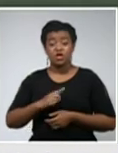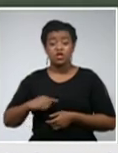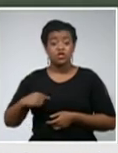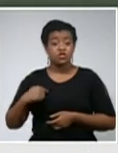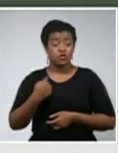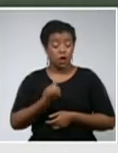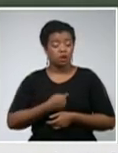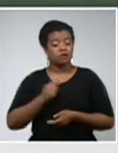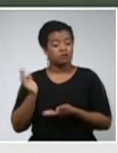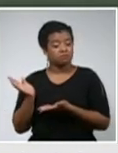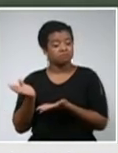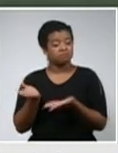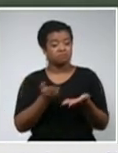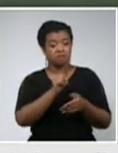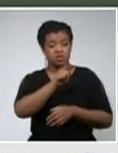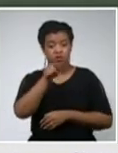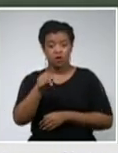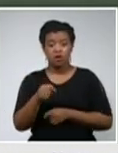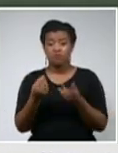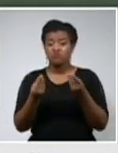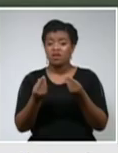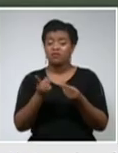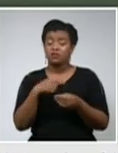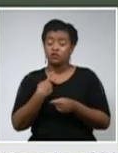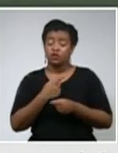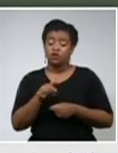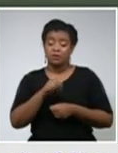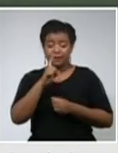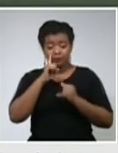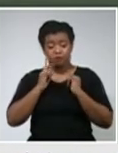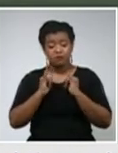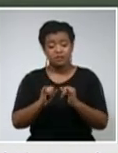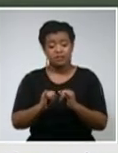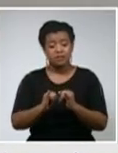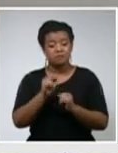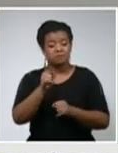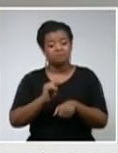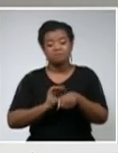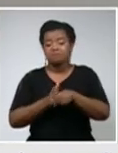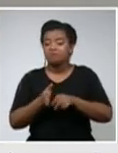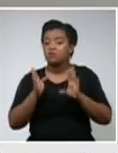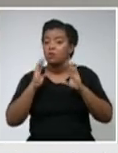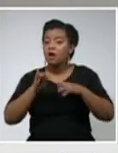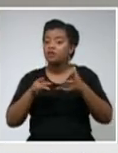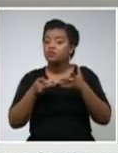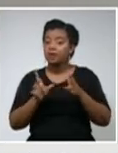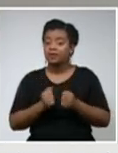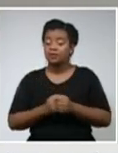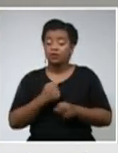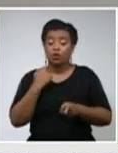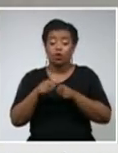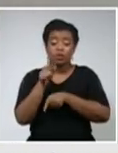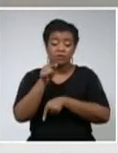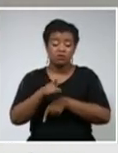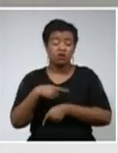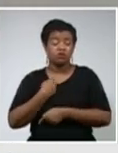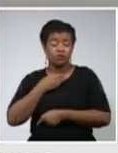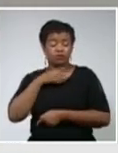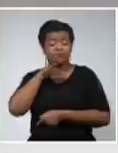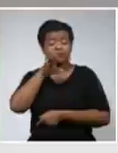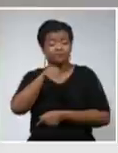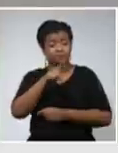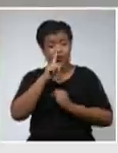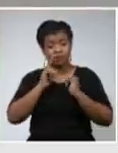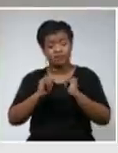muchos después le teníamos que dar la noticia de que, bueno, no tienen la enfermedad. Otros lamentablemente teníamos que darle la noticia que eran